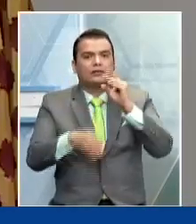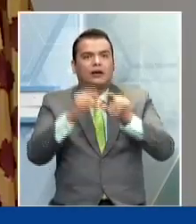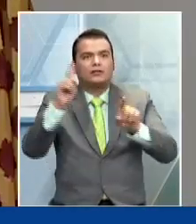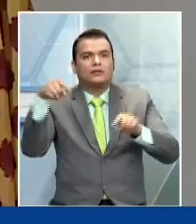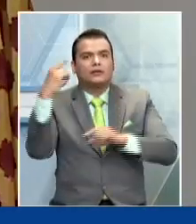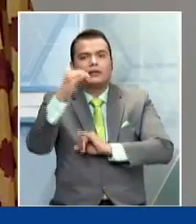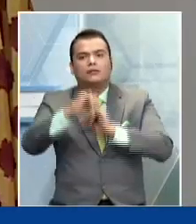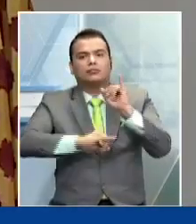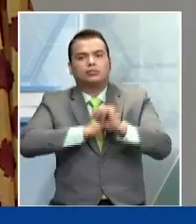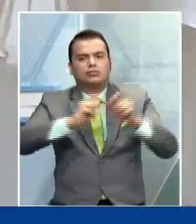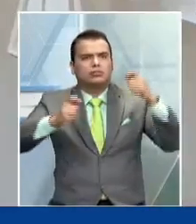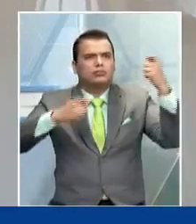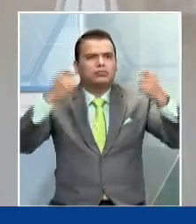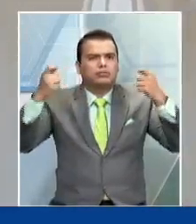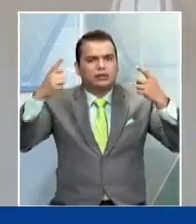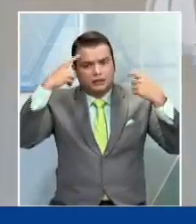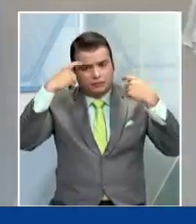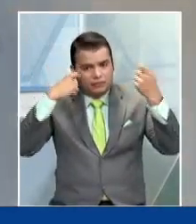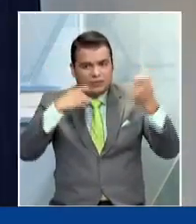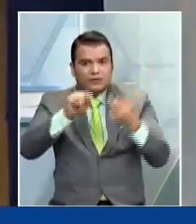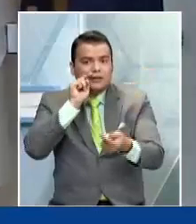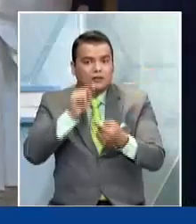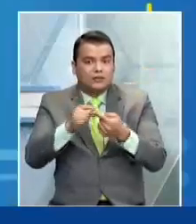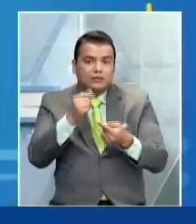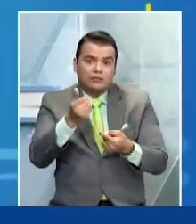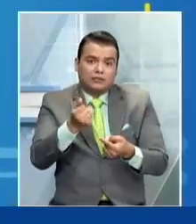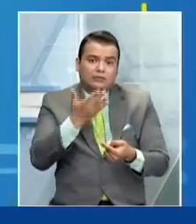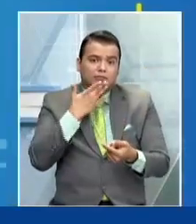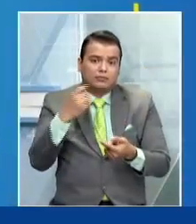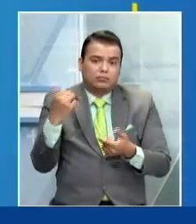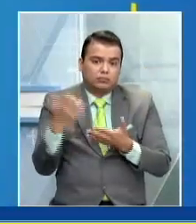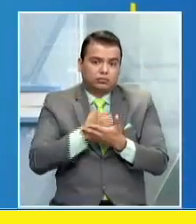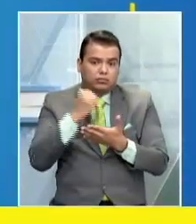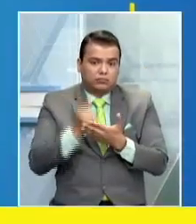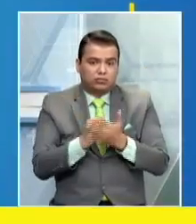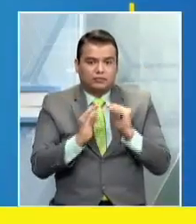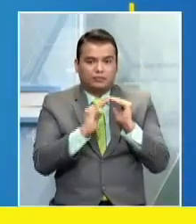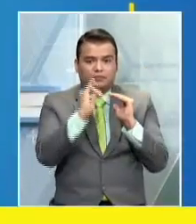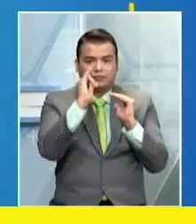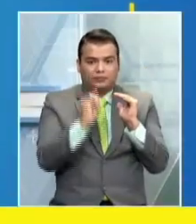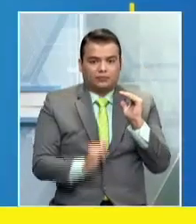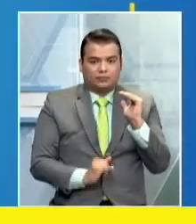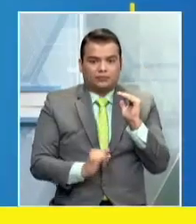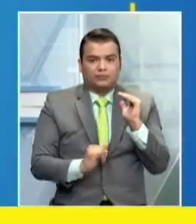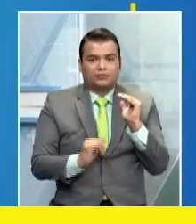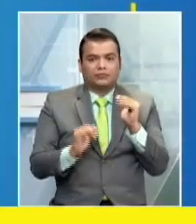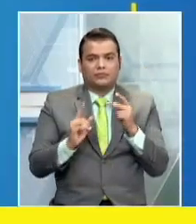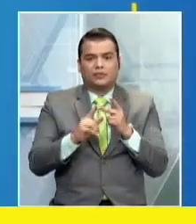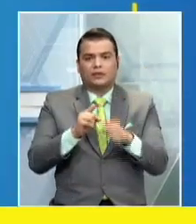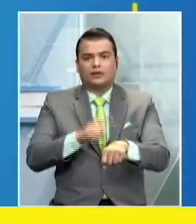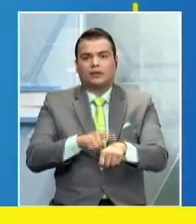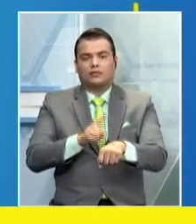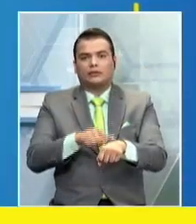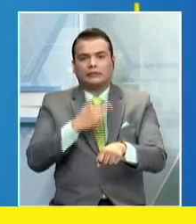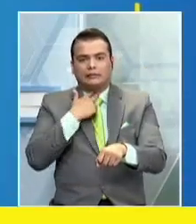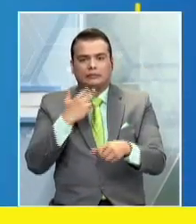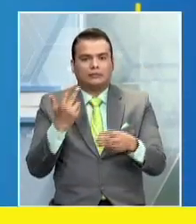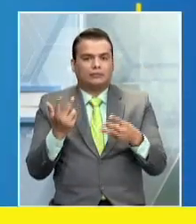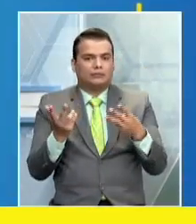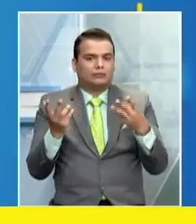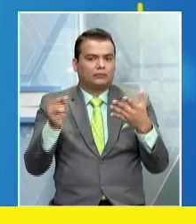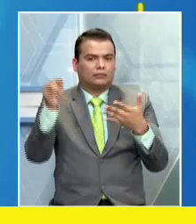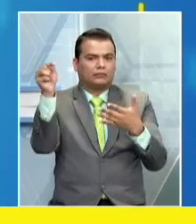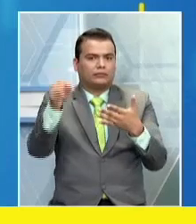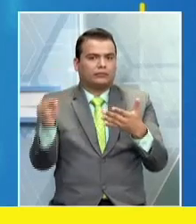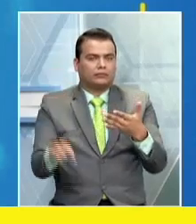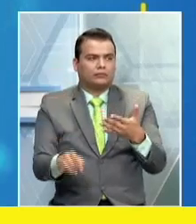estos diseñadores han implementado para intentar salir de la crisis. Los toques de queda, la limitación de horarios, toda